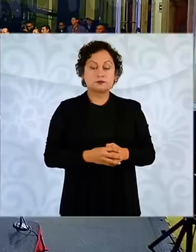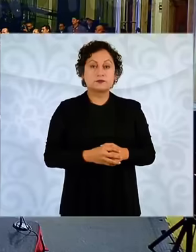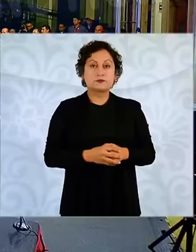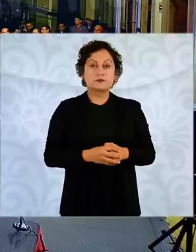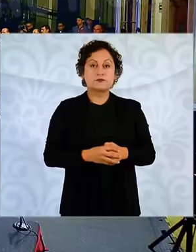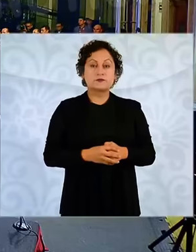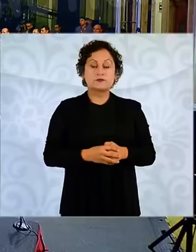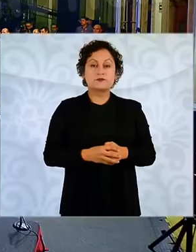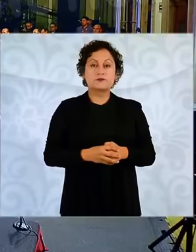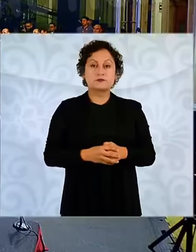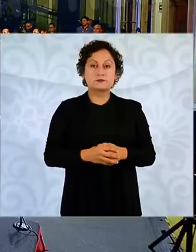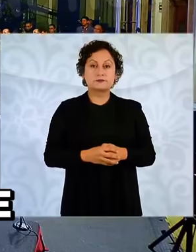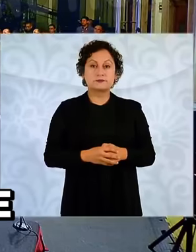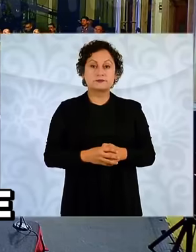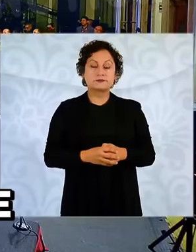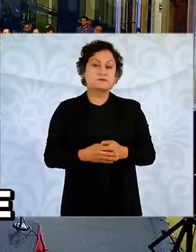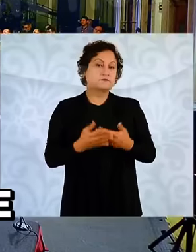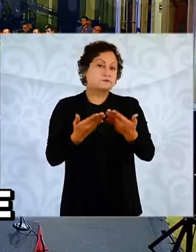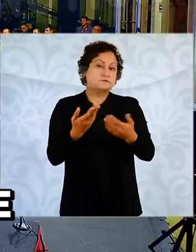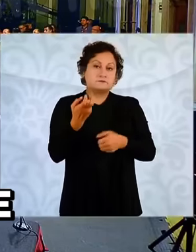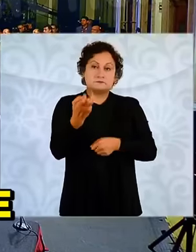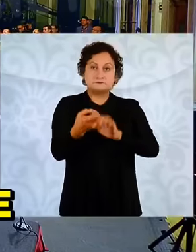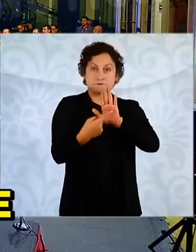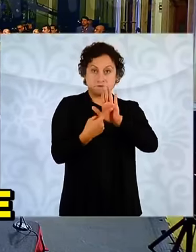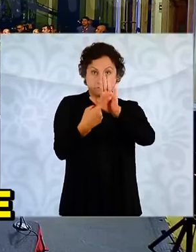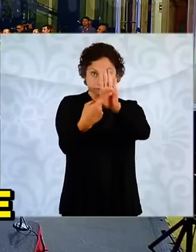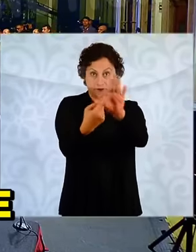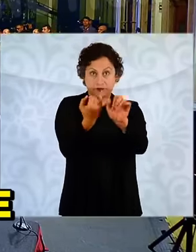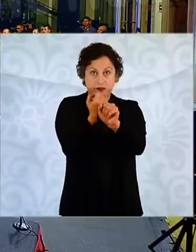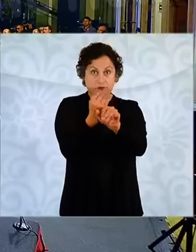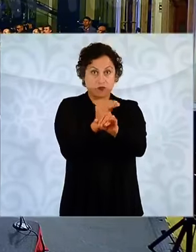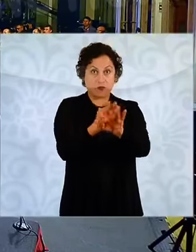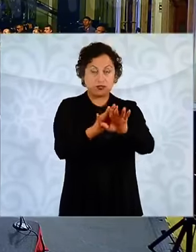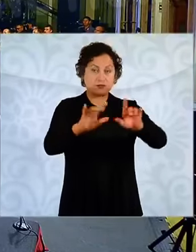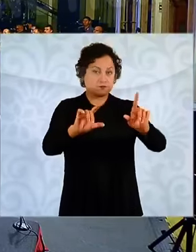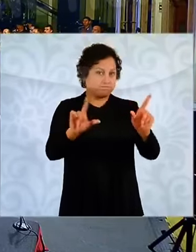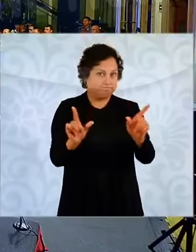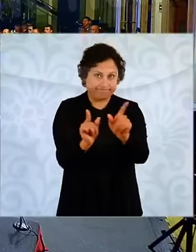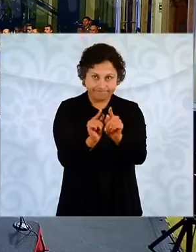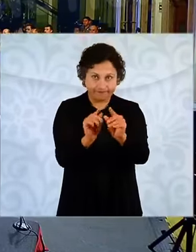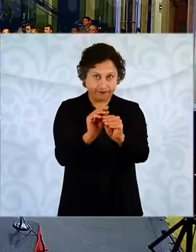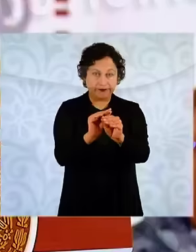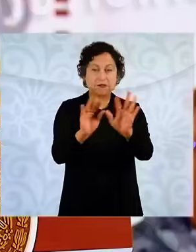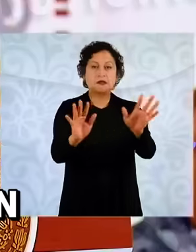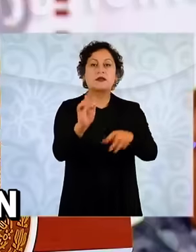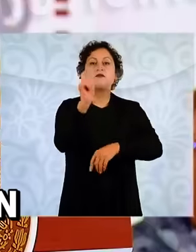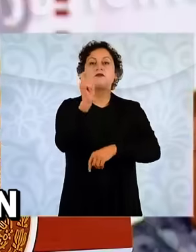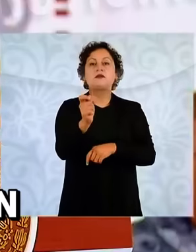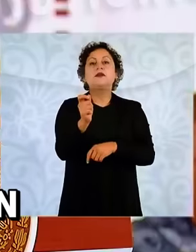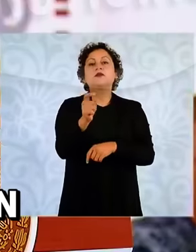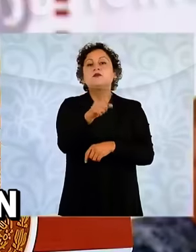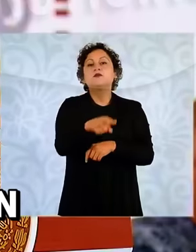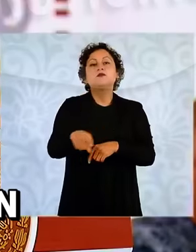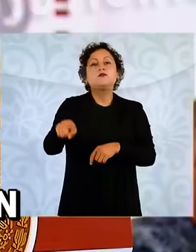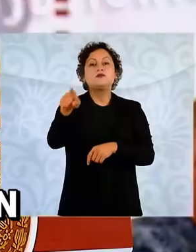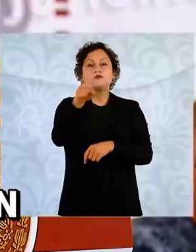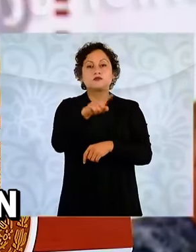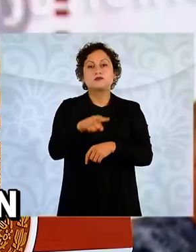Bueno, esta es la, de manera muy breve, obviamente, para que